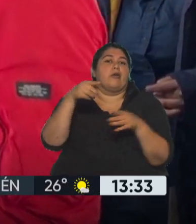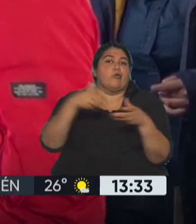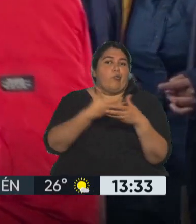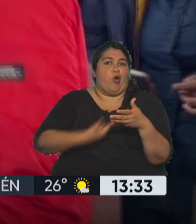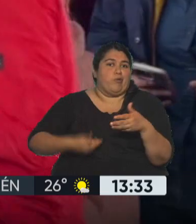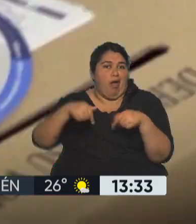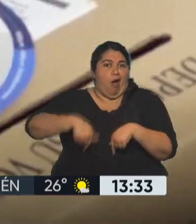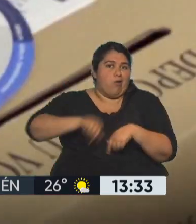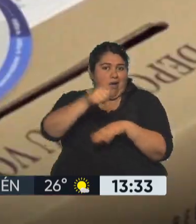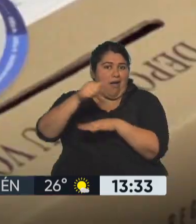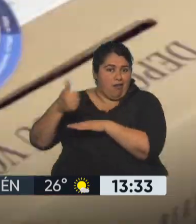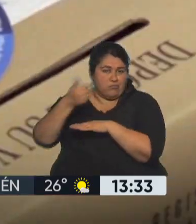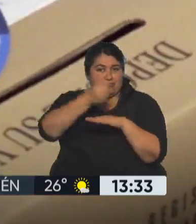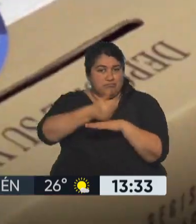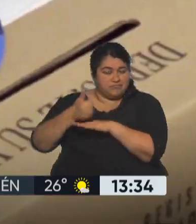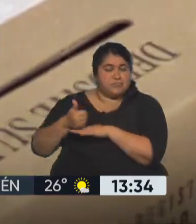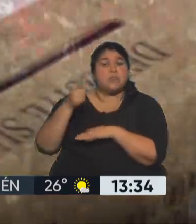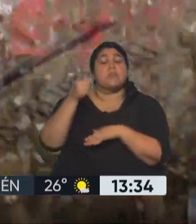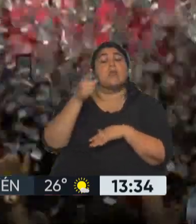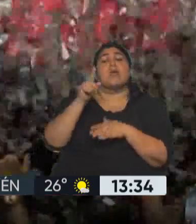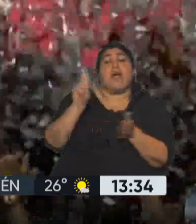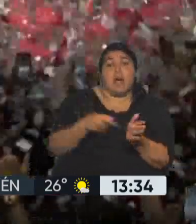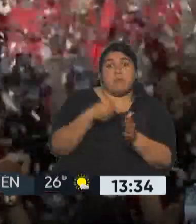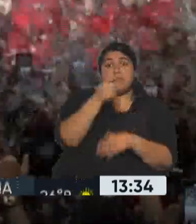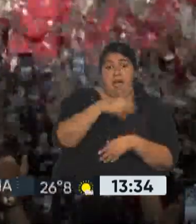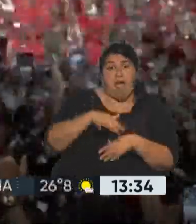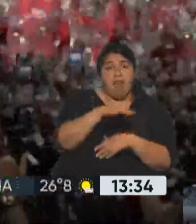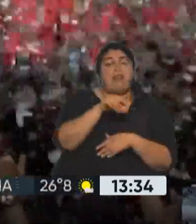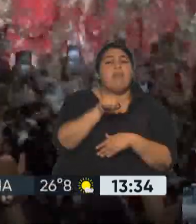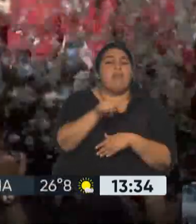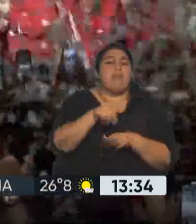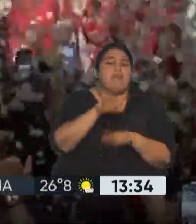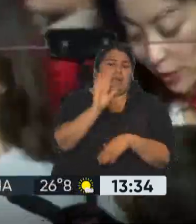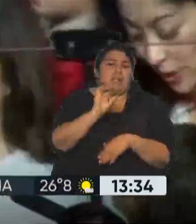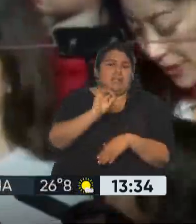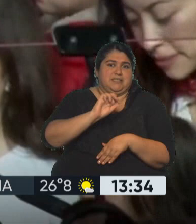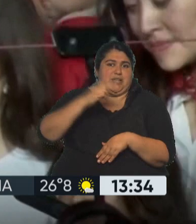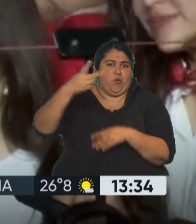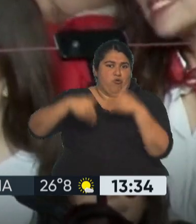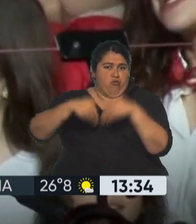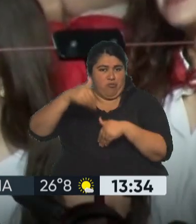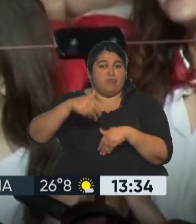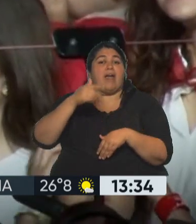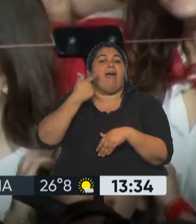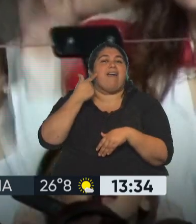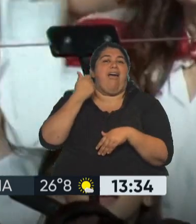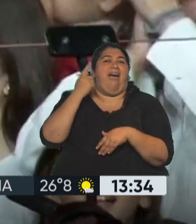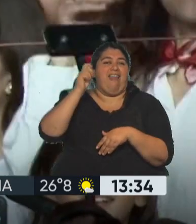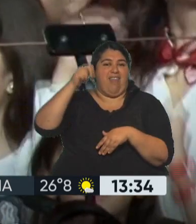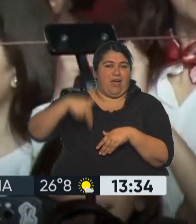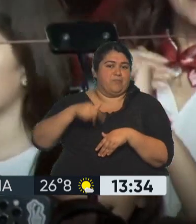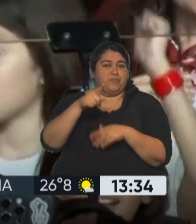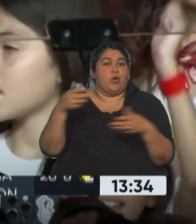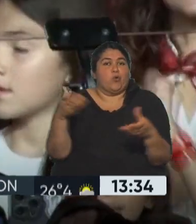derrota más resonante es la de la capital, Bogotá, en la que se impuso sin necesidad de una segunda vuelta Carlos Fernández Galán, del partido